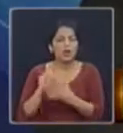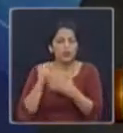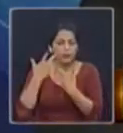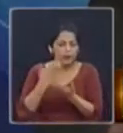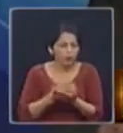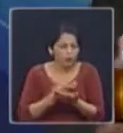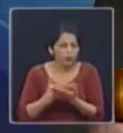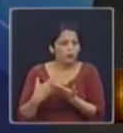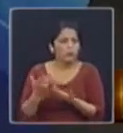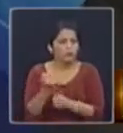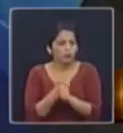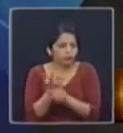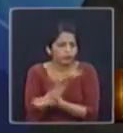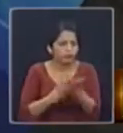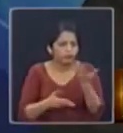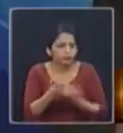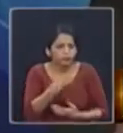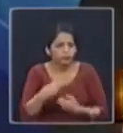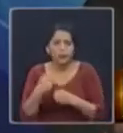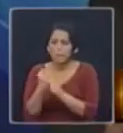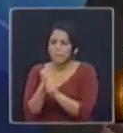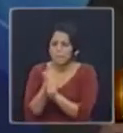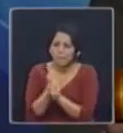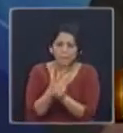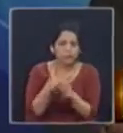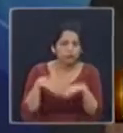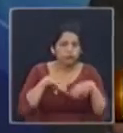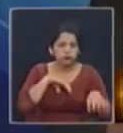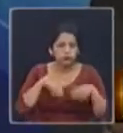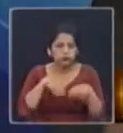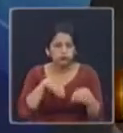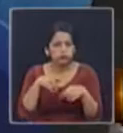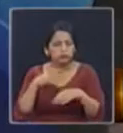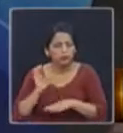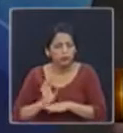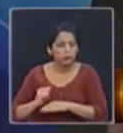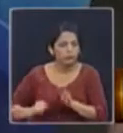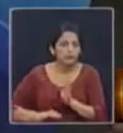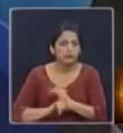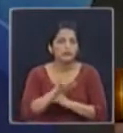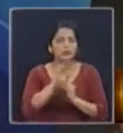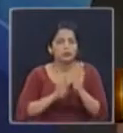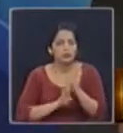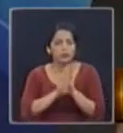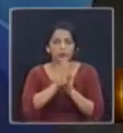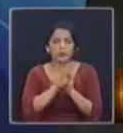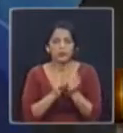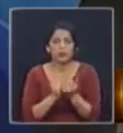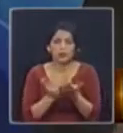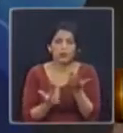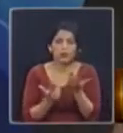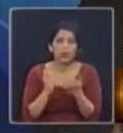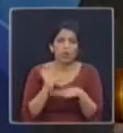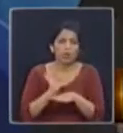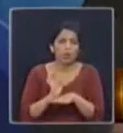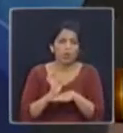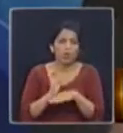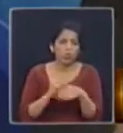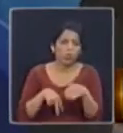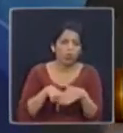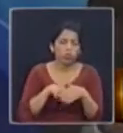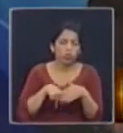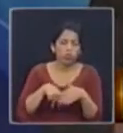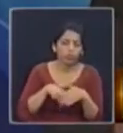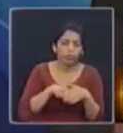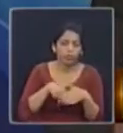recuperar el trabajo, hay que recuperar la producción, hay que poner en marcha el Ecuador nuevamente. No puede seguir el Ecuador bloqueado y trabado.